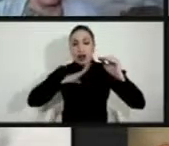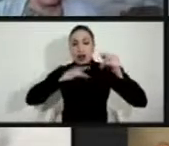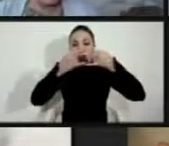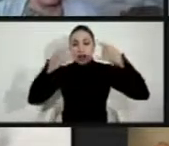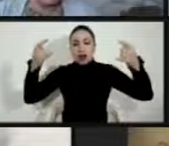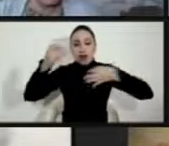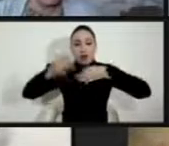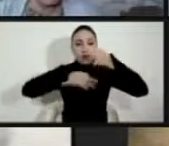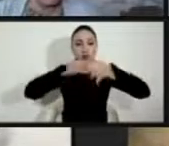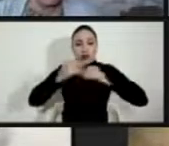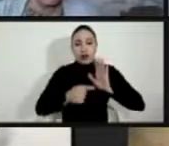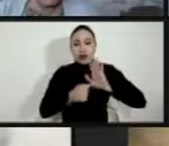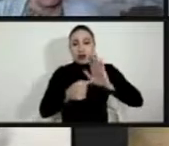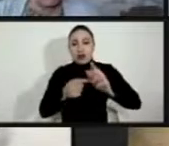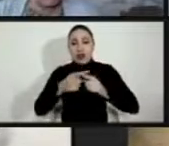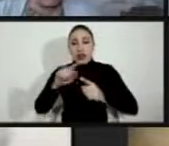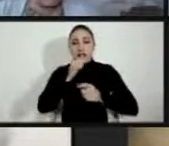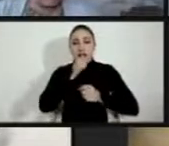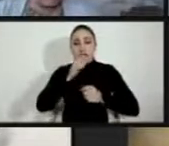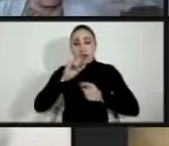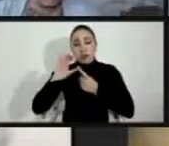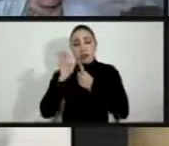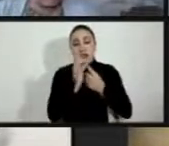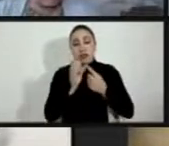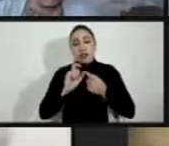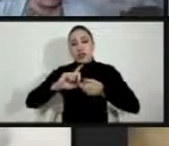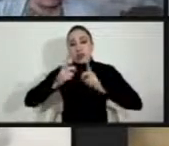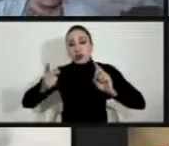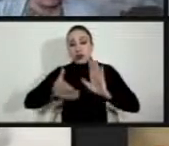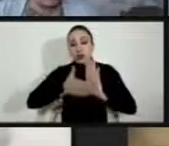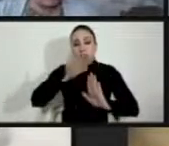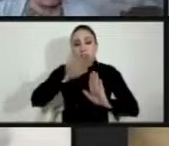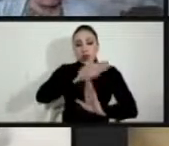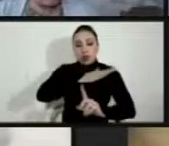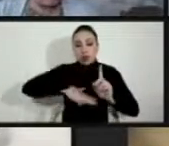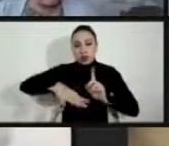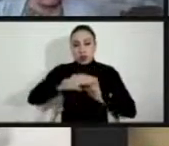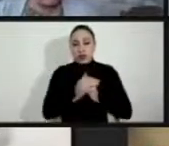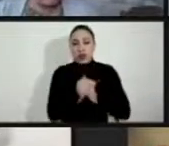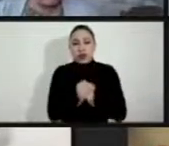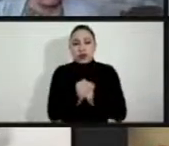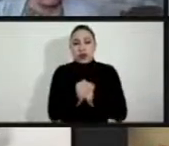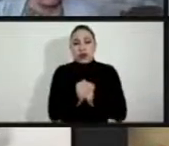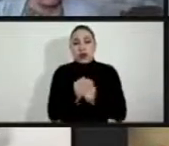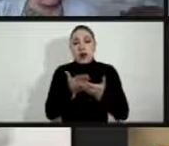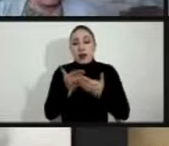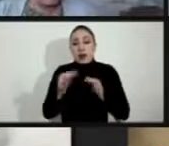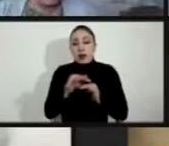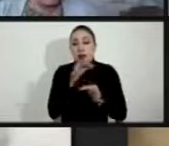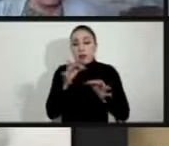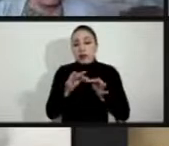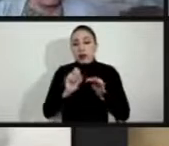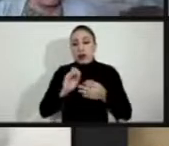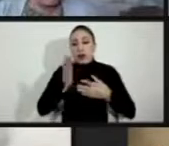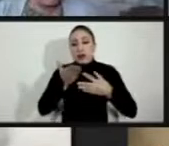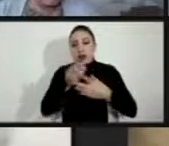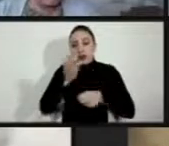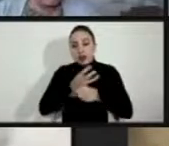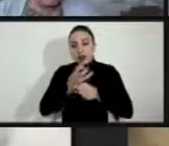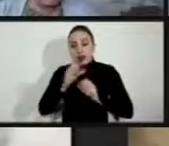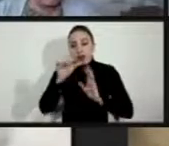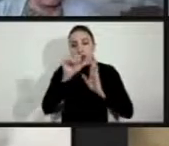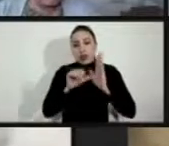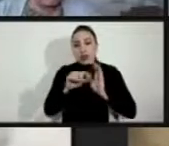y Vivienda. Para fundamentar el dictamen y de conformidad con lo expuesto por la fracción tercera del artículo 129 del